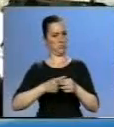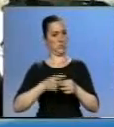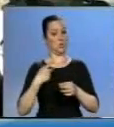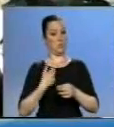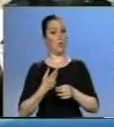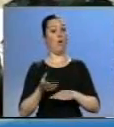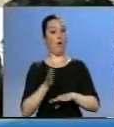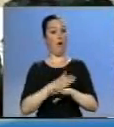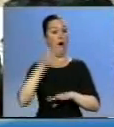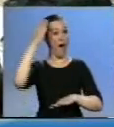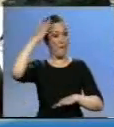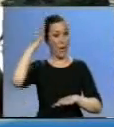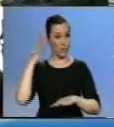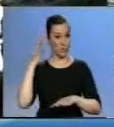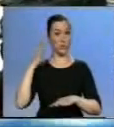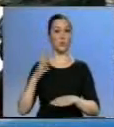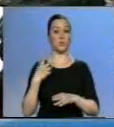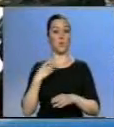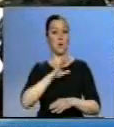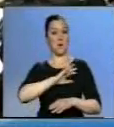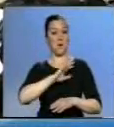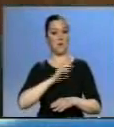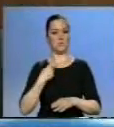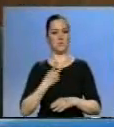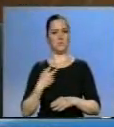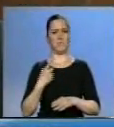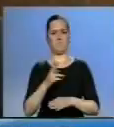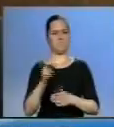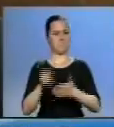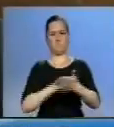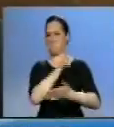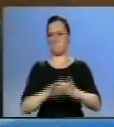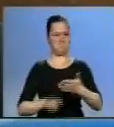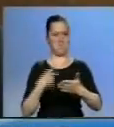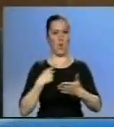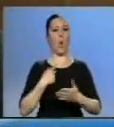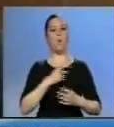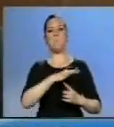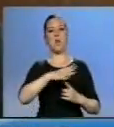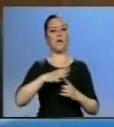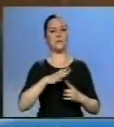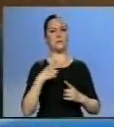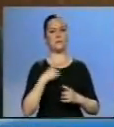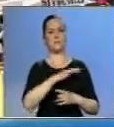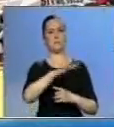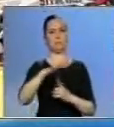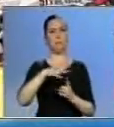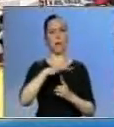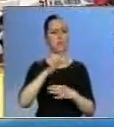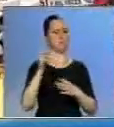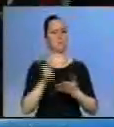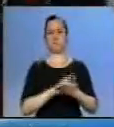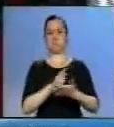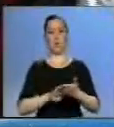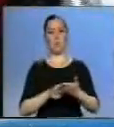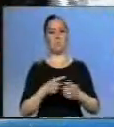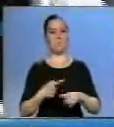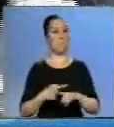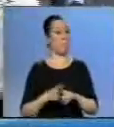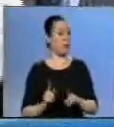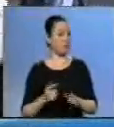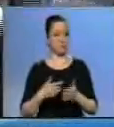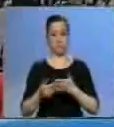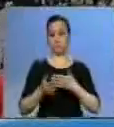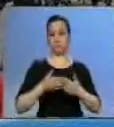alcalde Mauricio Rodas les negó la concentración en la Plaza Grande y también en la Plaza de San Francisco. Sin embargo, este 1 de mayo, junto al resto